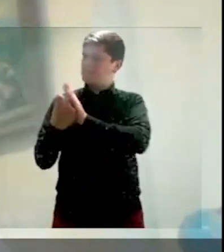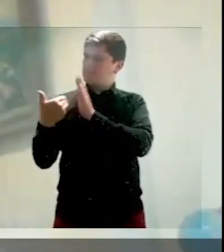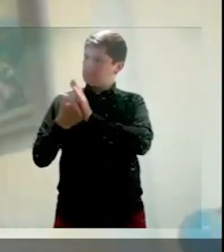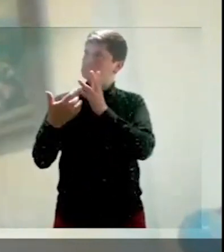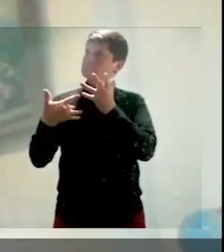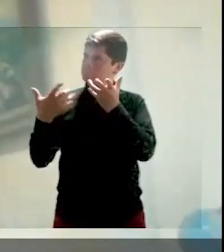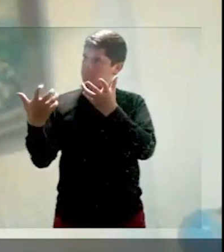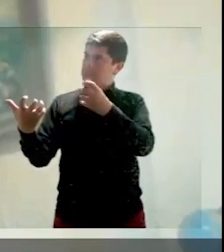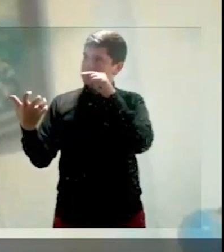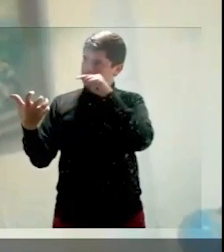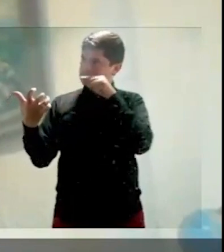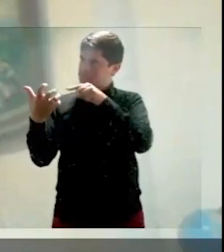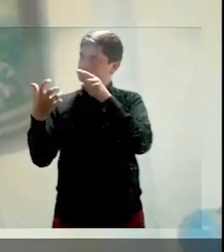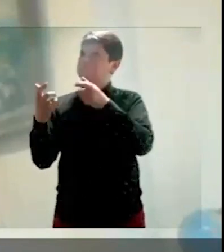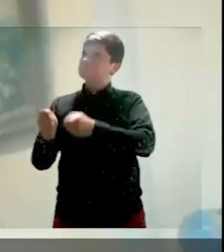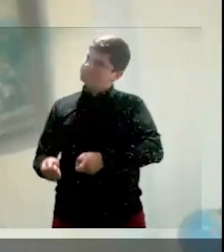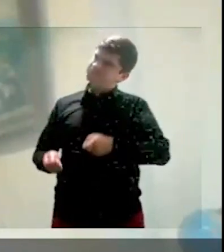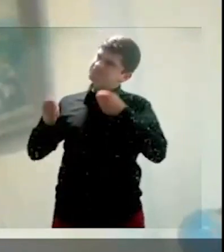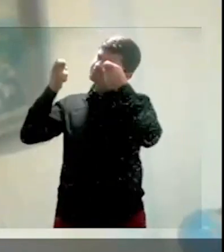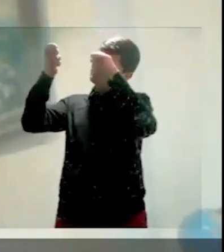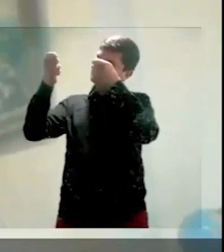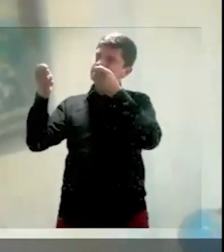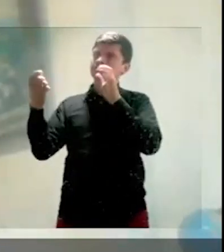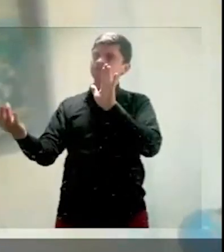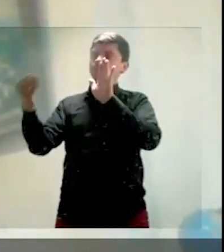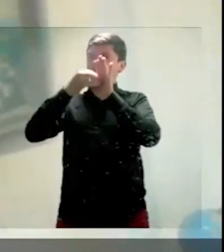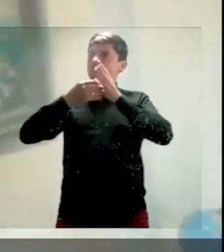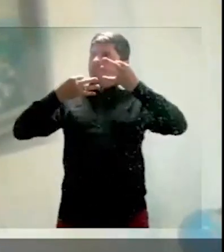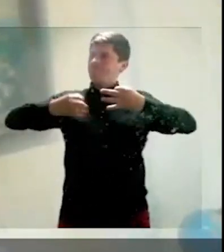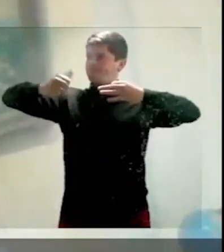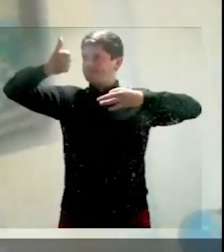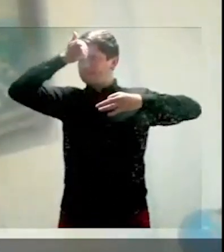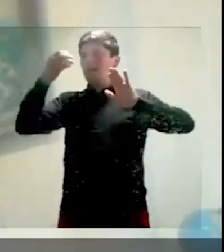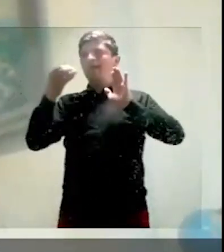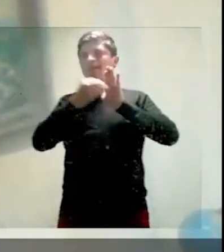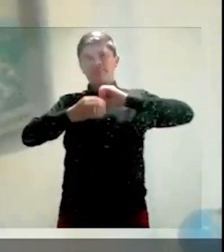podría elevarse a la jus fundamentalidad. Entonces,